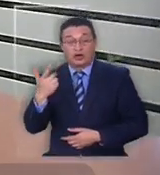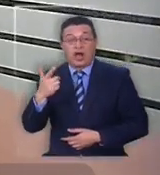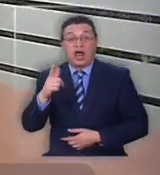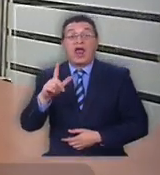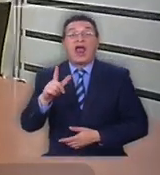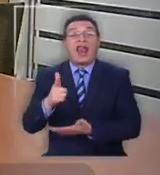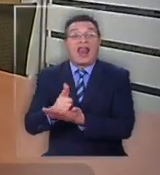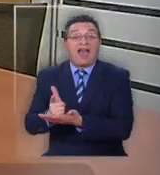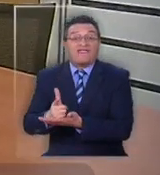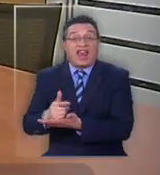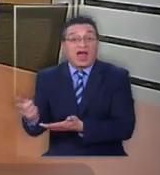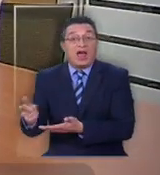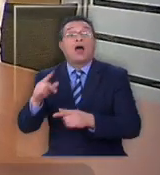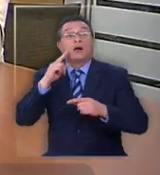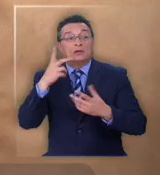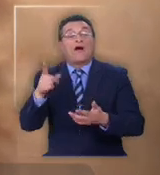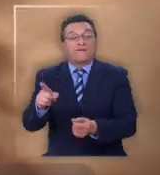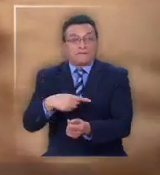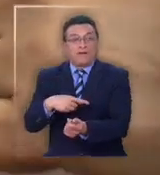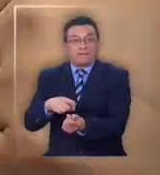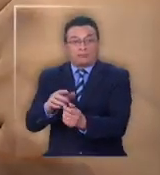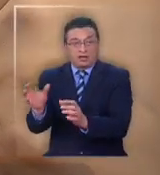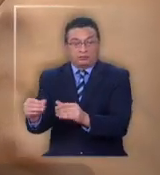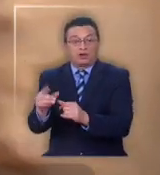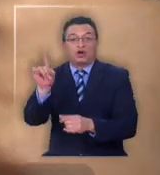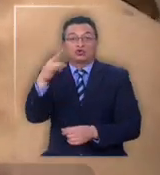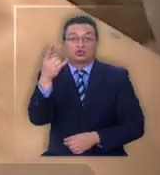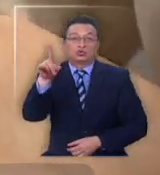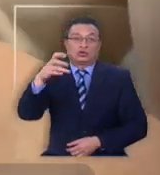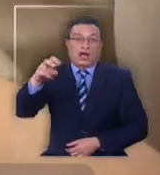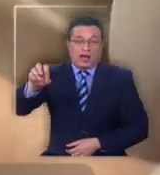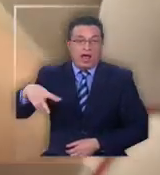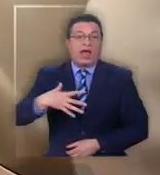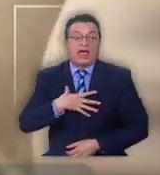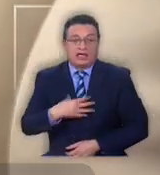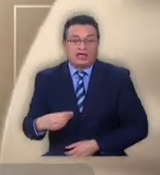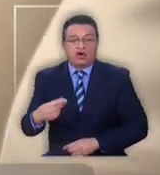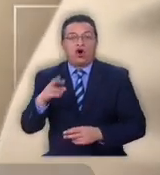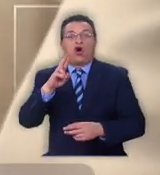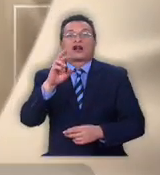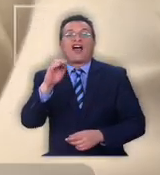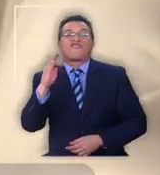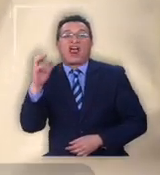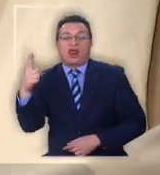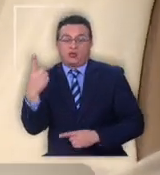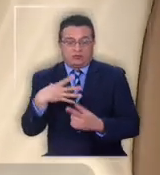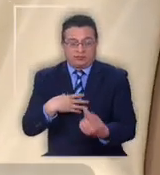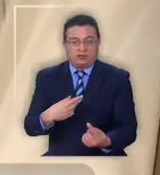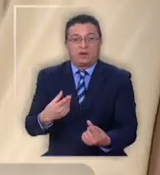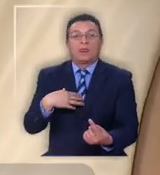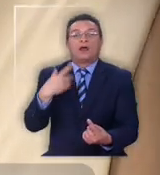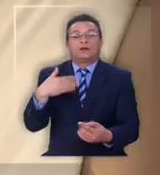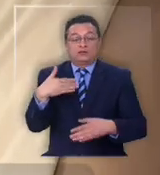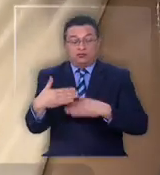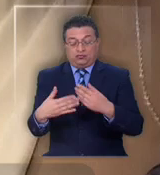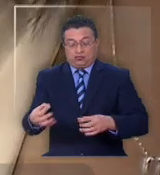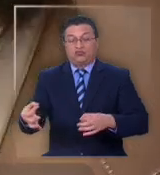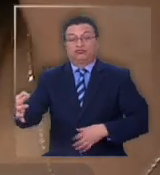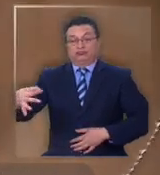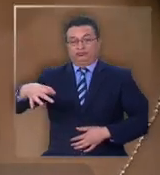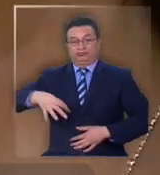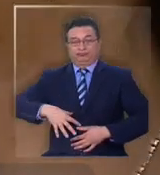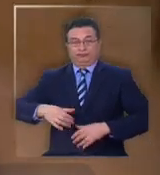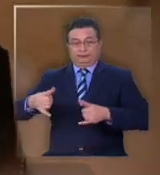13 años decidió formar una familia con Susana, pareja con la que crían a su hijo Rafael. El mismo que fecundaron tras un proceso de